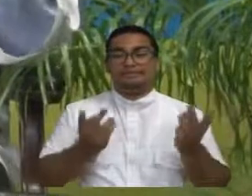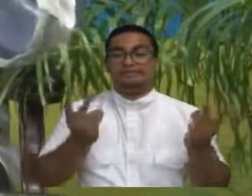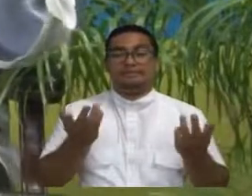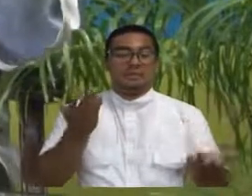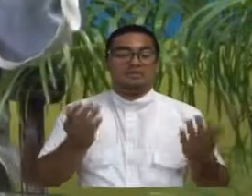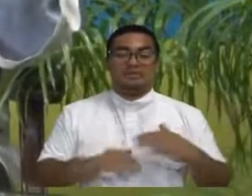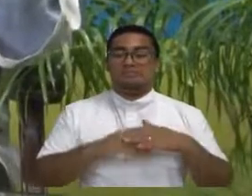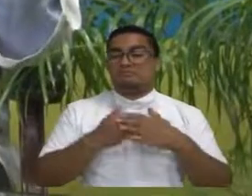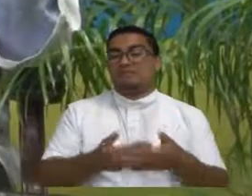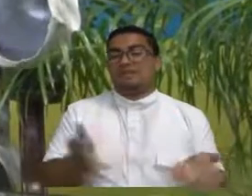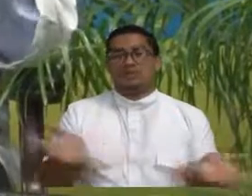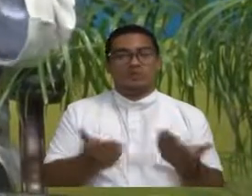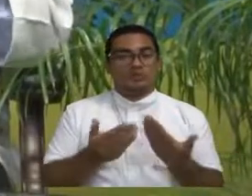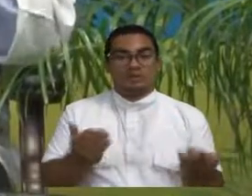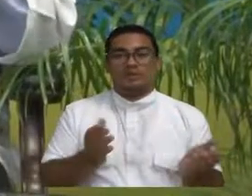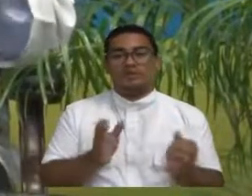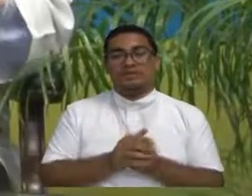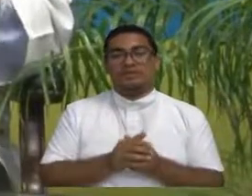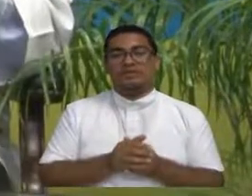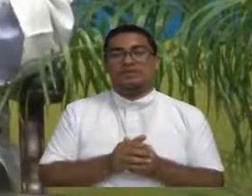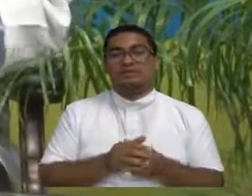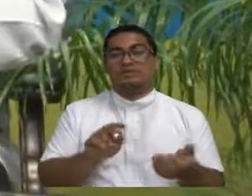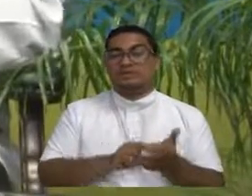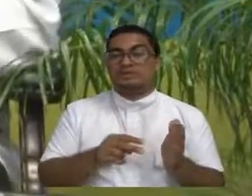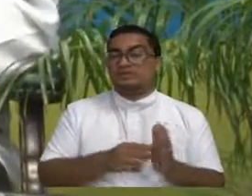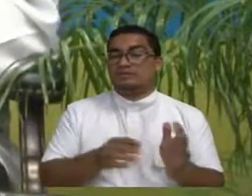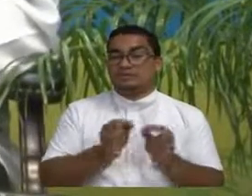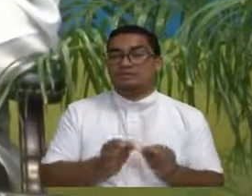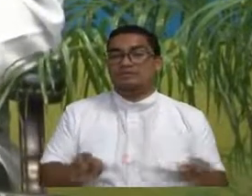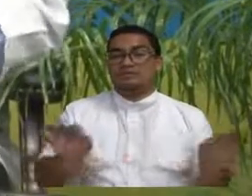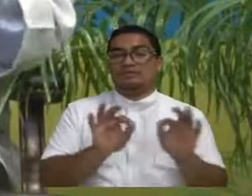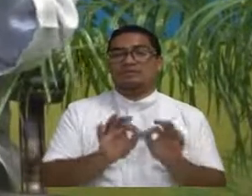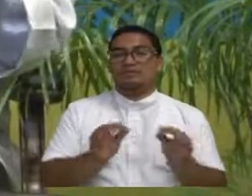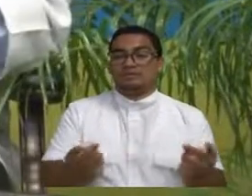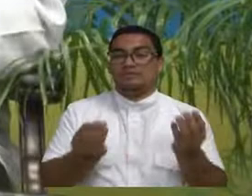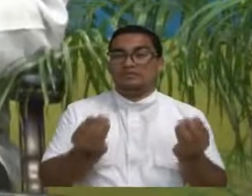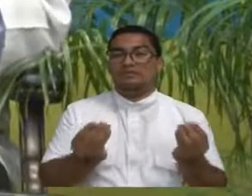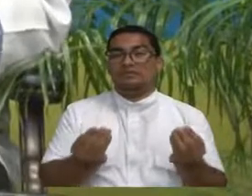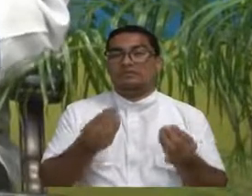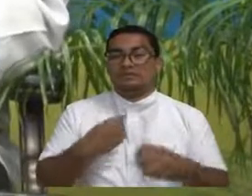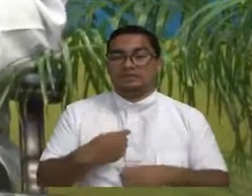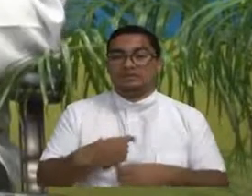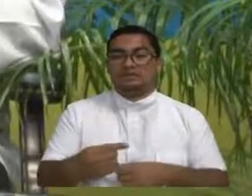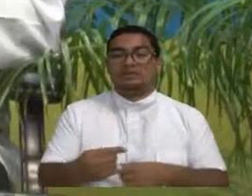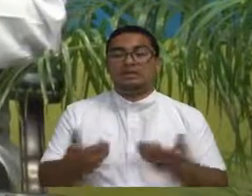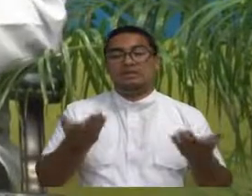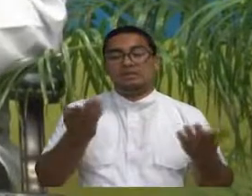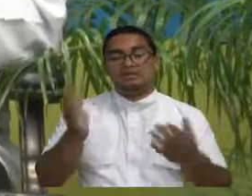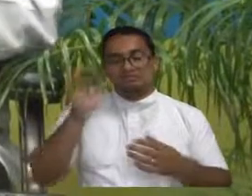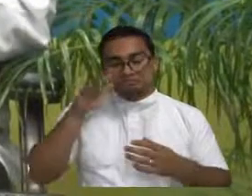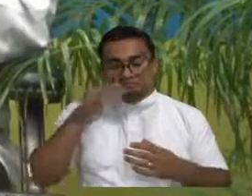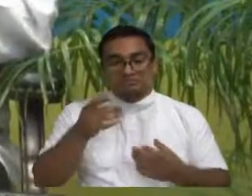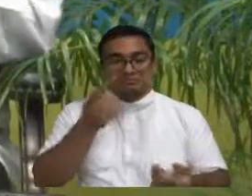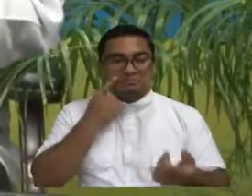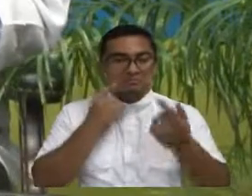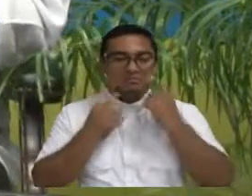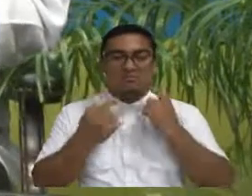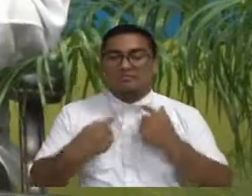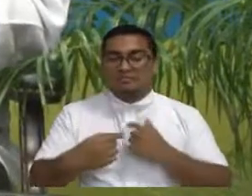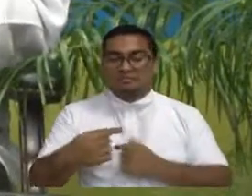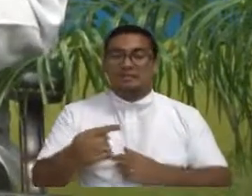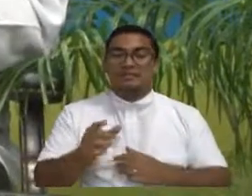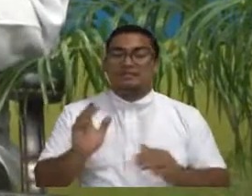embarazada, no tenga un parto. Que los síntomas principales son los que les decía, la tristeza, los llantos casi todo el día, la mayor parte